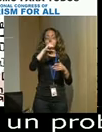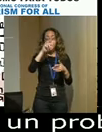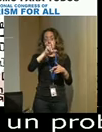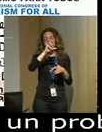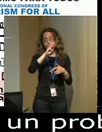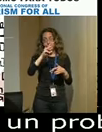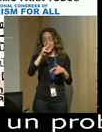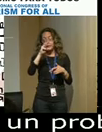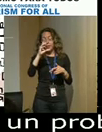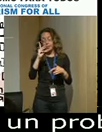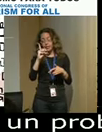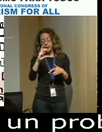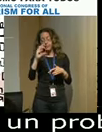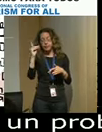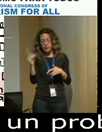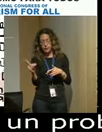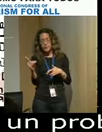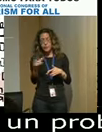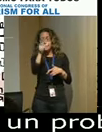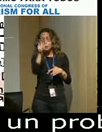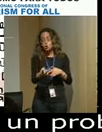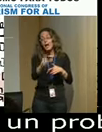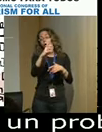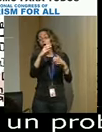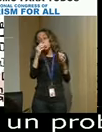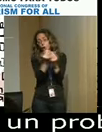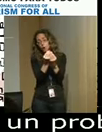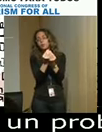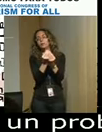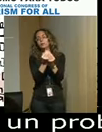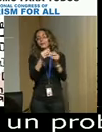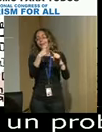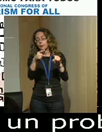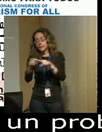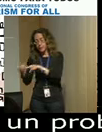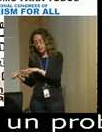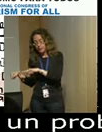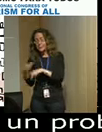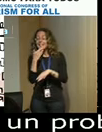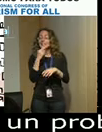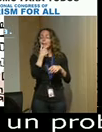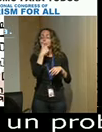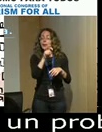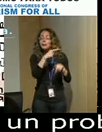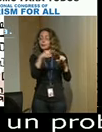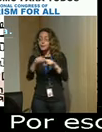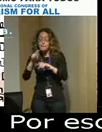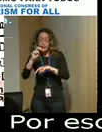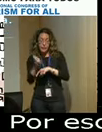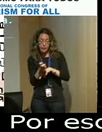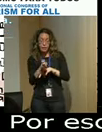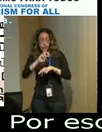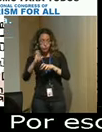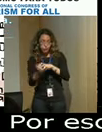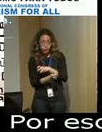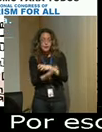que además nos hemos dado cuenta que nos sirve para persona con diversidad. Si aunque la palabra diversidad nos parezca más plural, la gente sigue